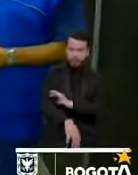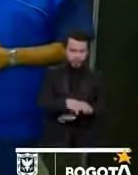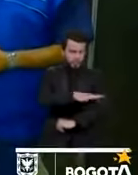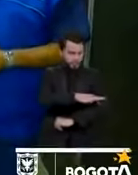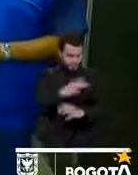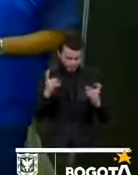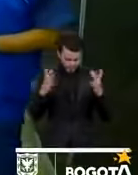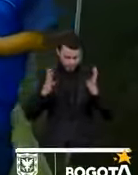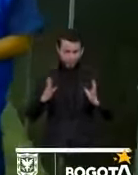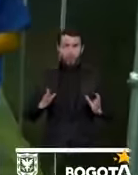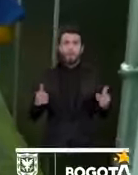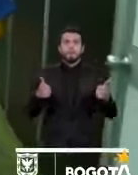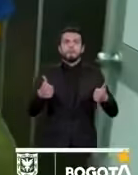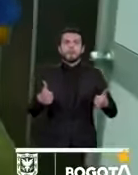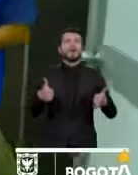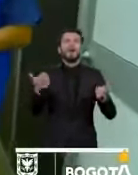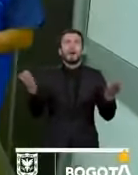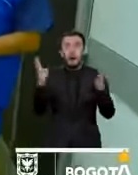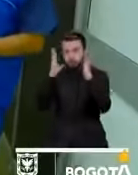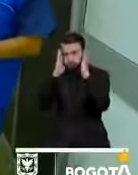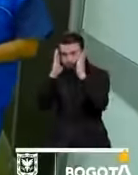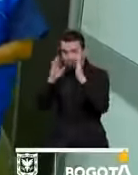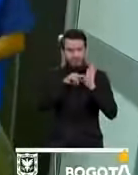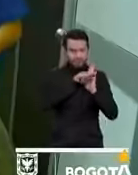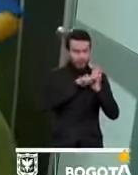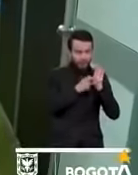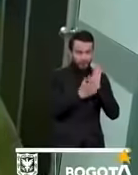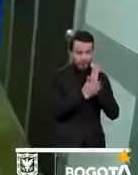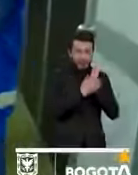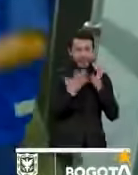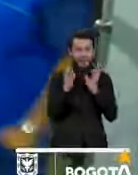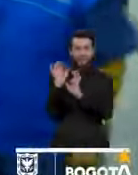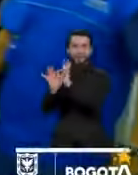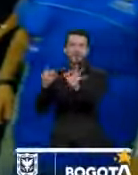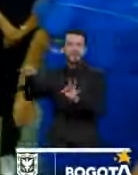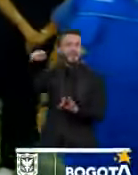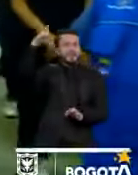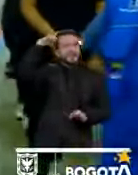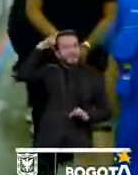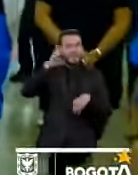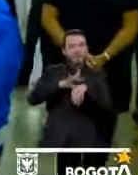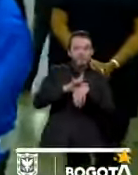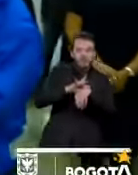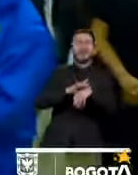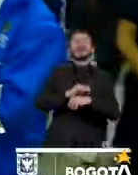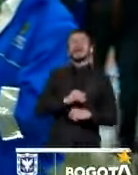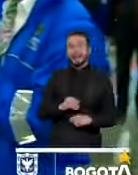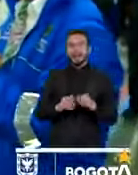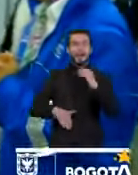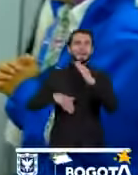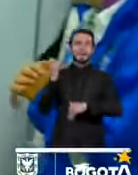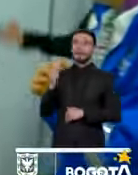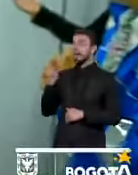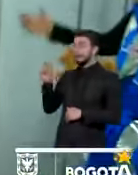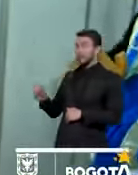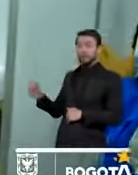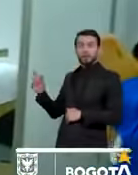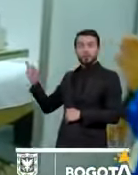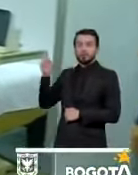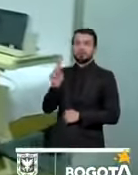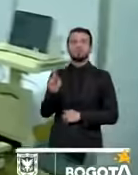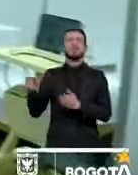hospitalaria cumplieran con los requisitos para cuidar también a nuestra gente. Perfecto. Aquí tenemos la jefe personal. Muy buenos días, muchas gracias, muy generosos